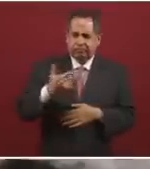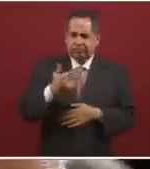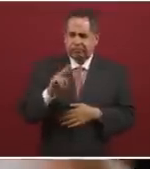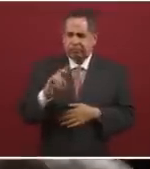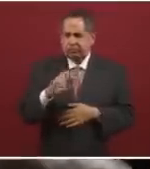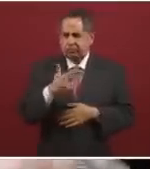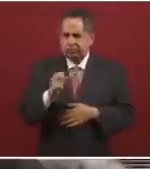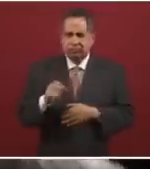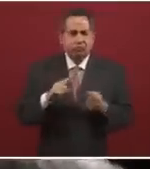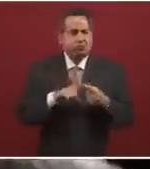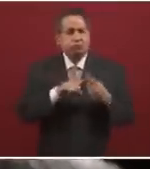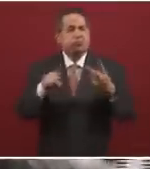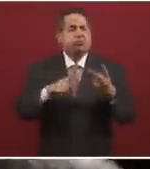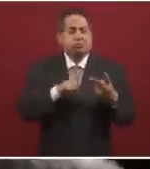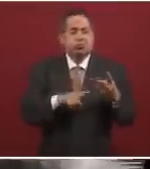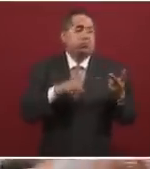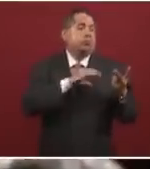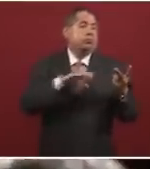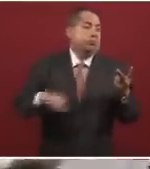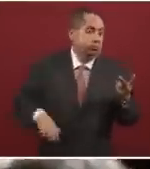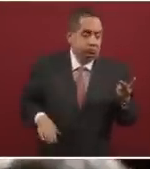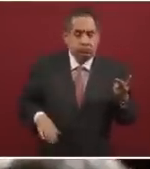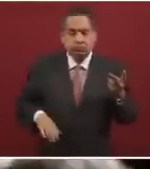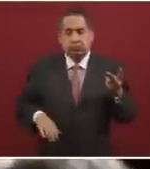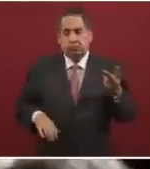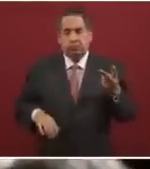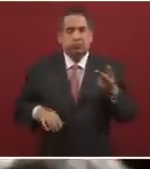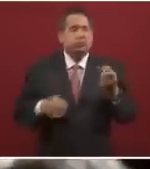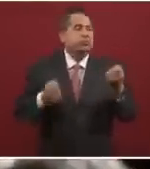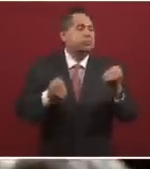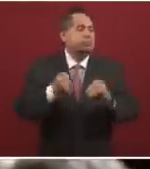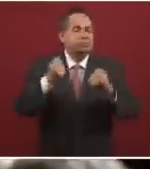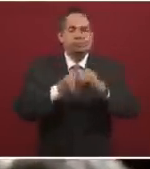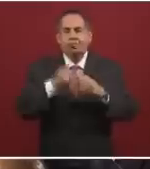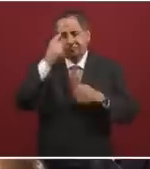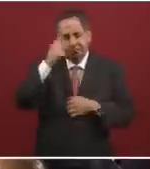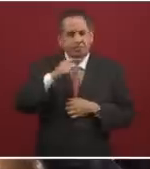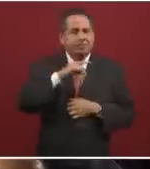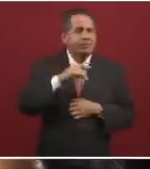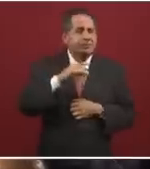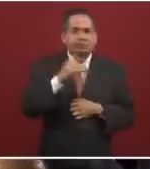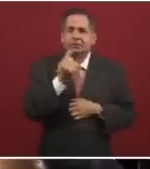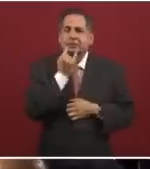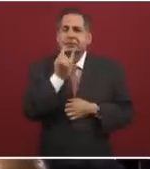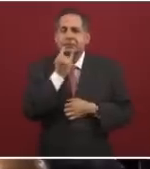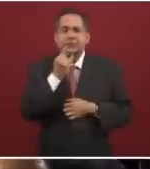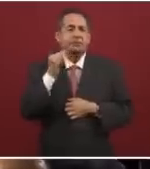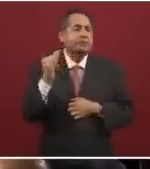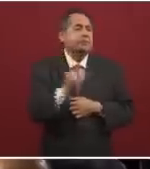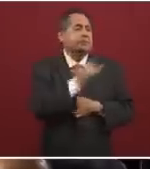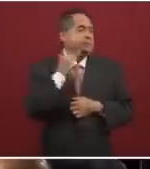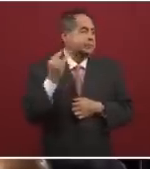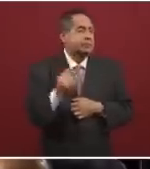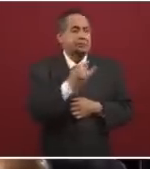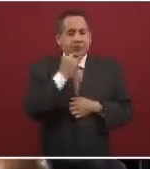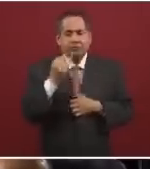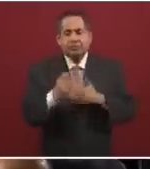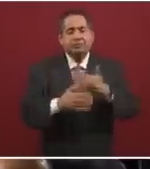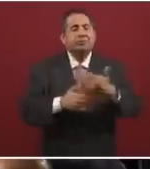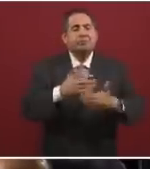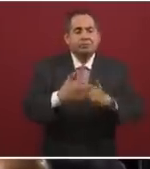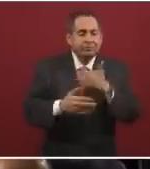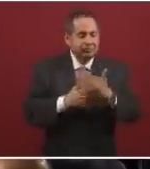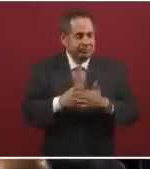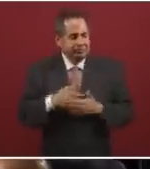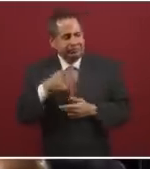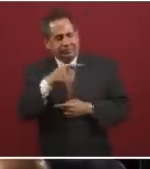sido candidato, aparece en una combi en procesos electorales, que ha sobrevivido seguramente al Festival de Avándaro. Y